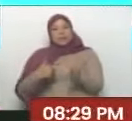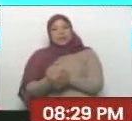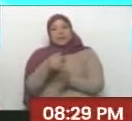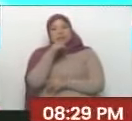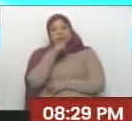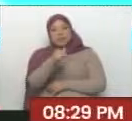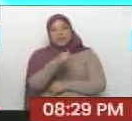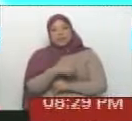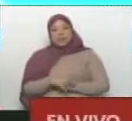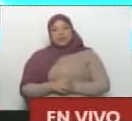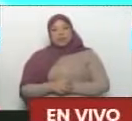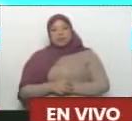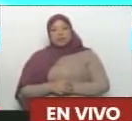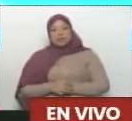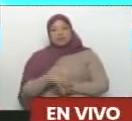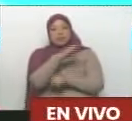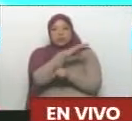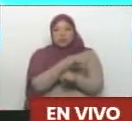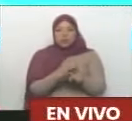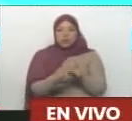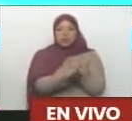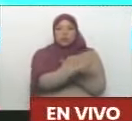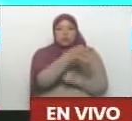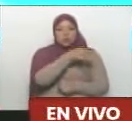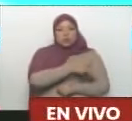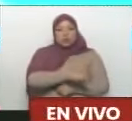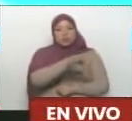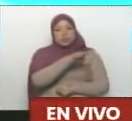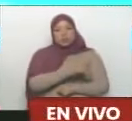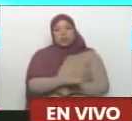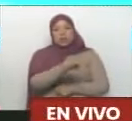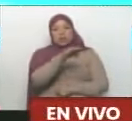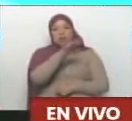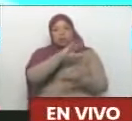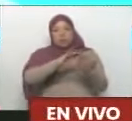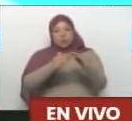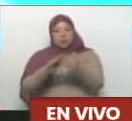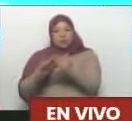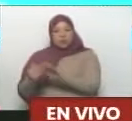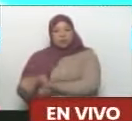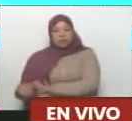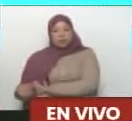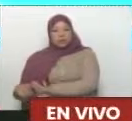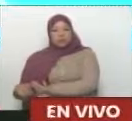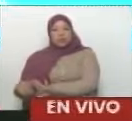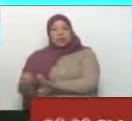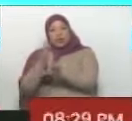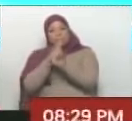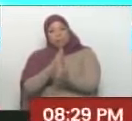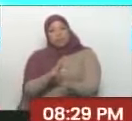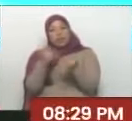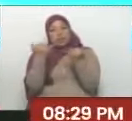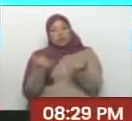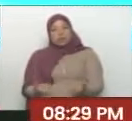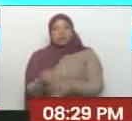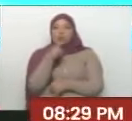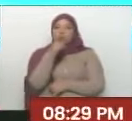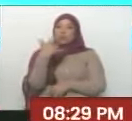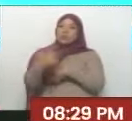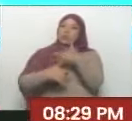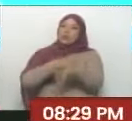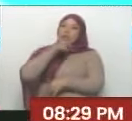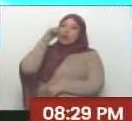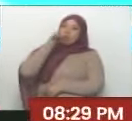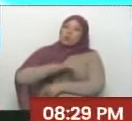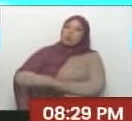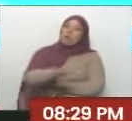dimensión cultural, social, comunitaria, y la respuesta que desde ya está dando nuestro